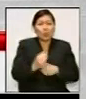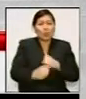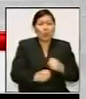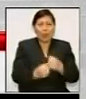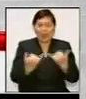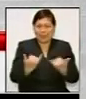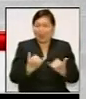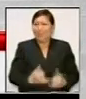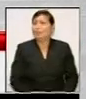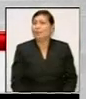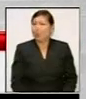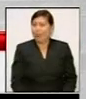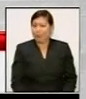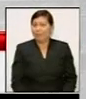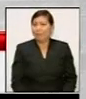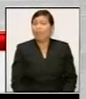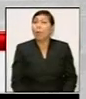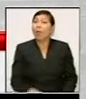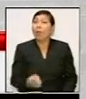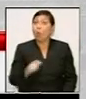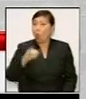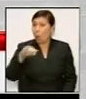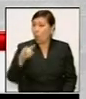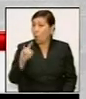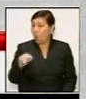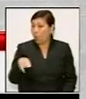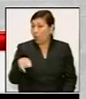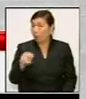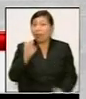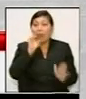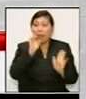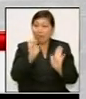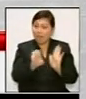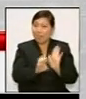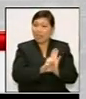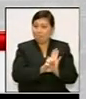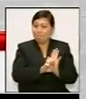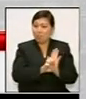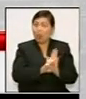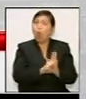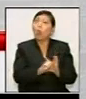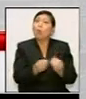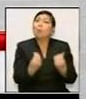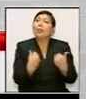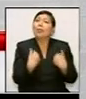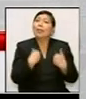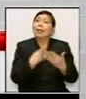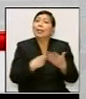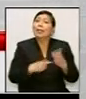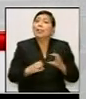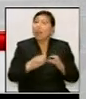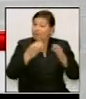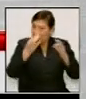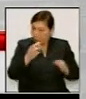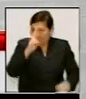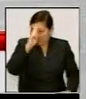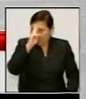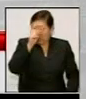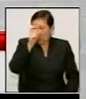Lima. Juan nos deja el ejemplo de cómo tiene que ser un verdadero